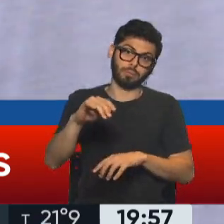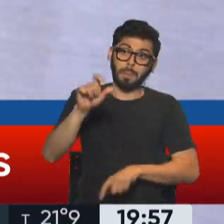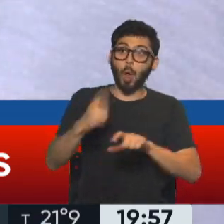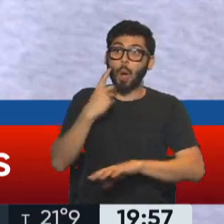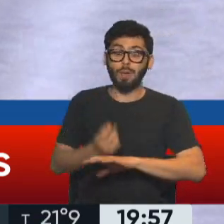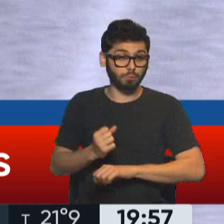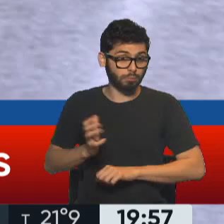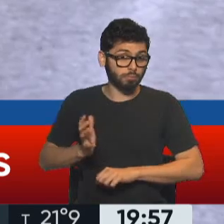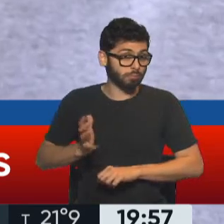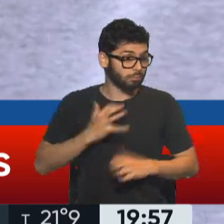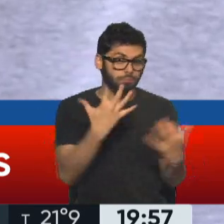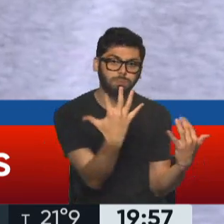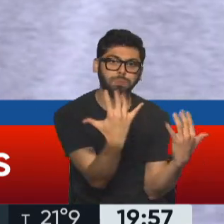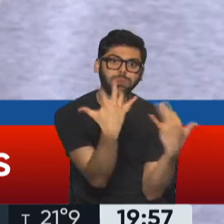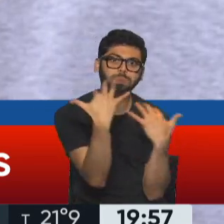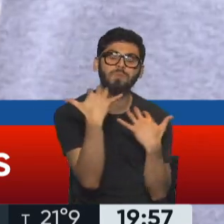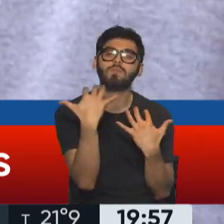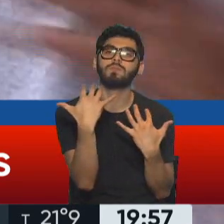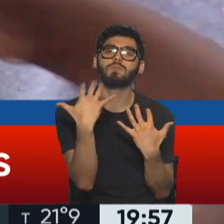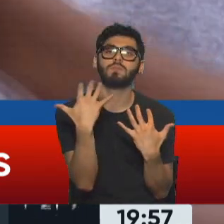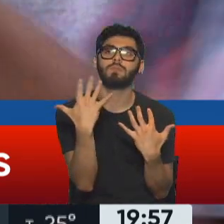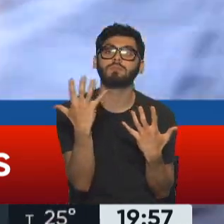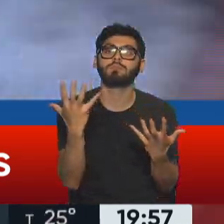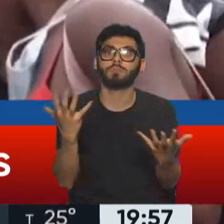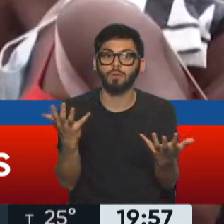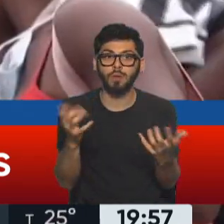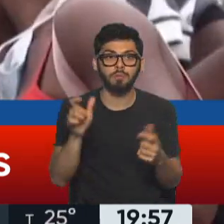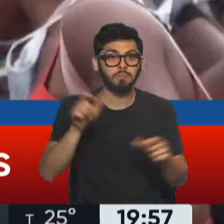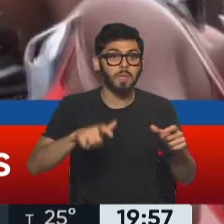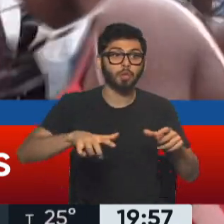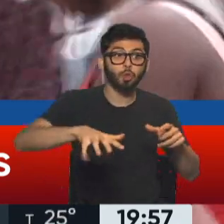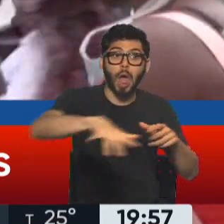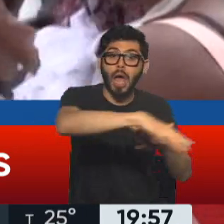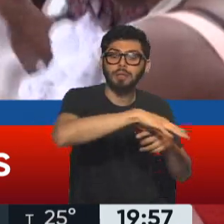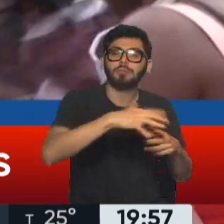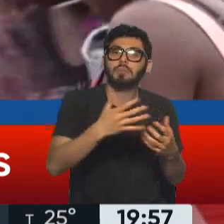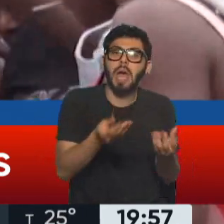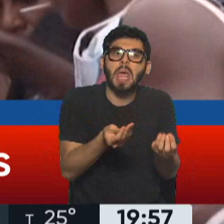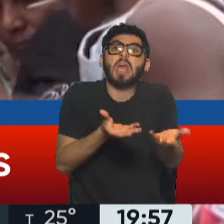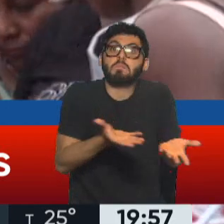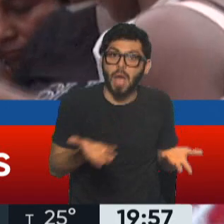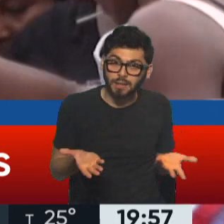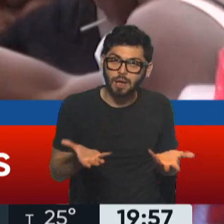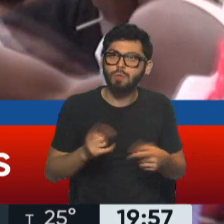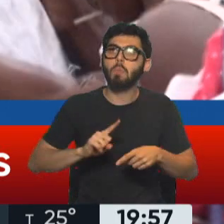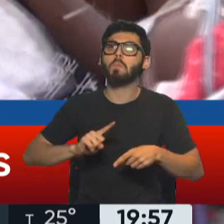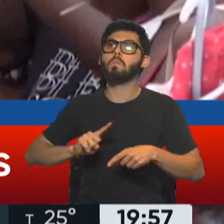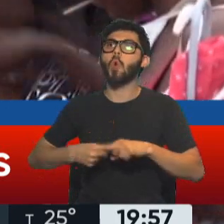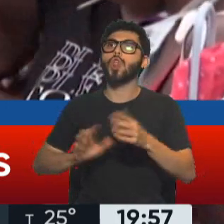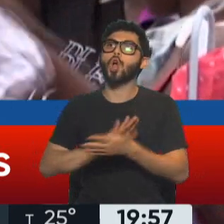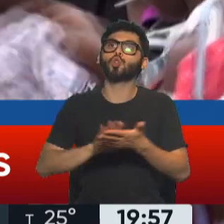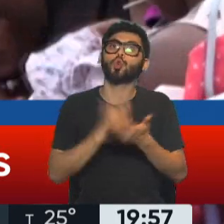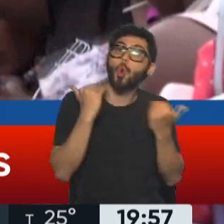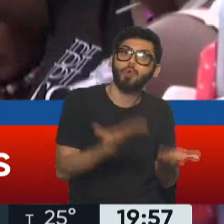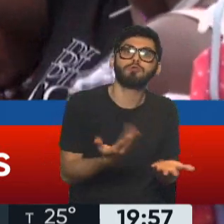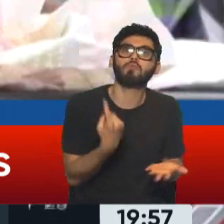ese lugar. Y la pregunta es, bueno, ¿qué pasa con toda esta gente? ¿Qué respuesta también política se le da? Vamos a la